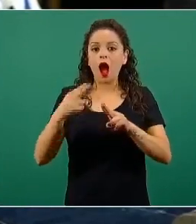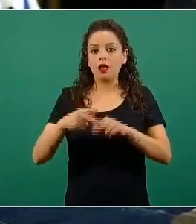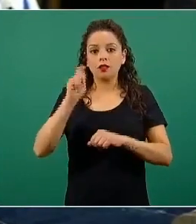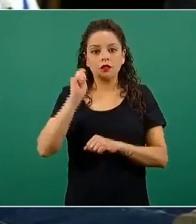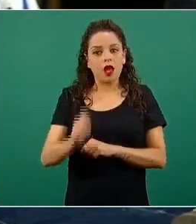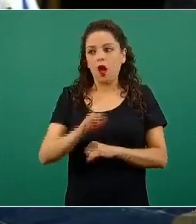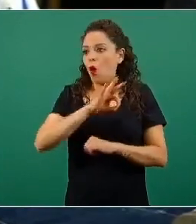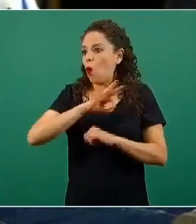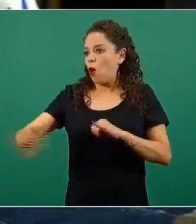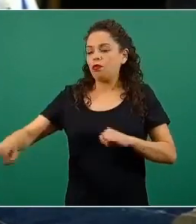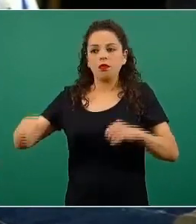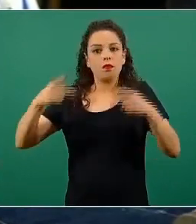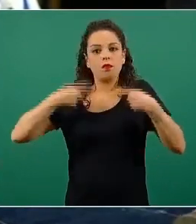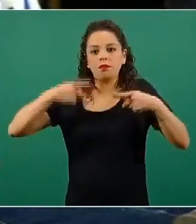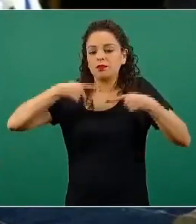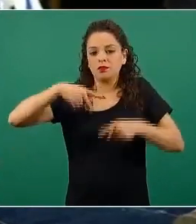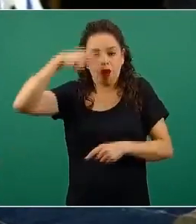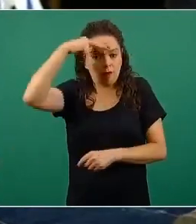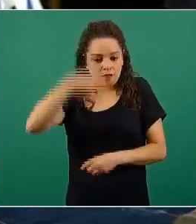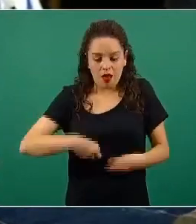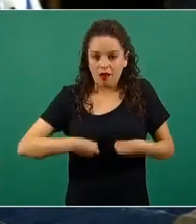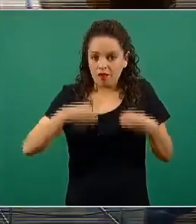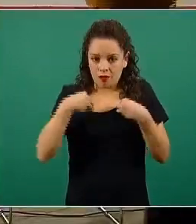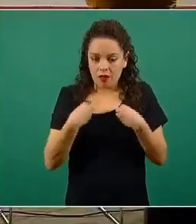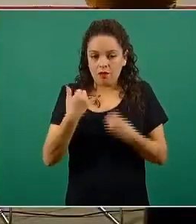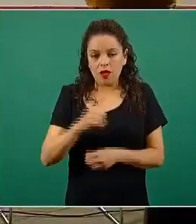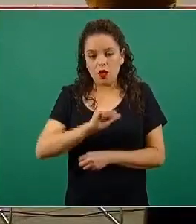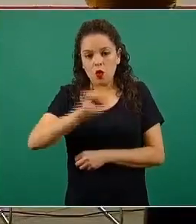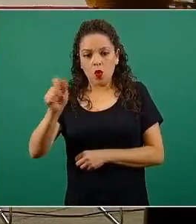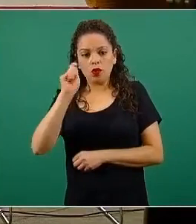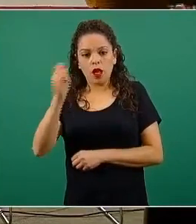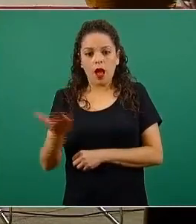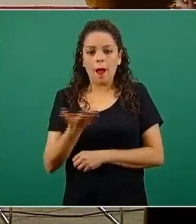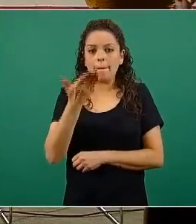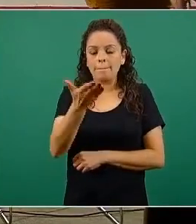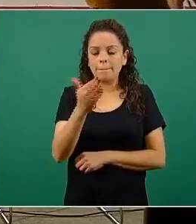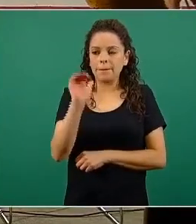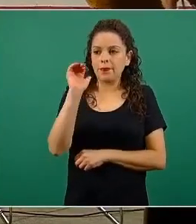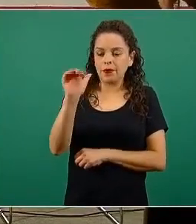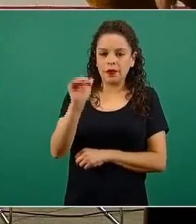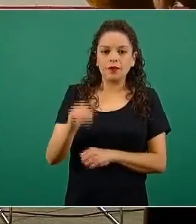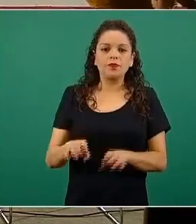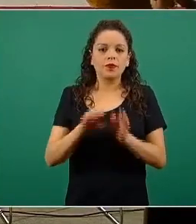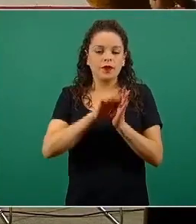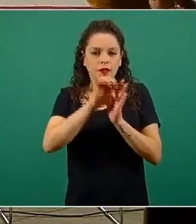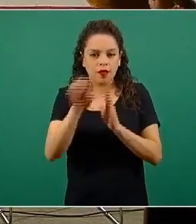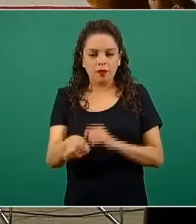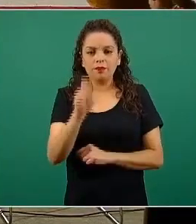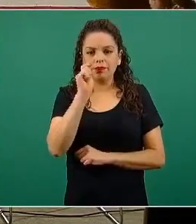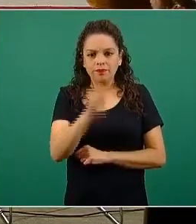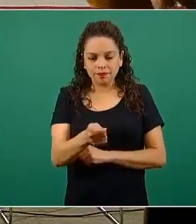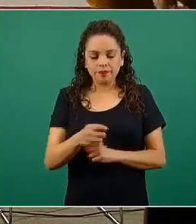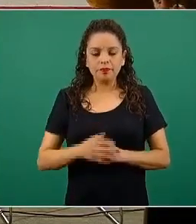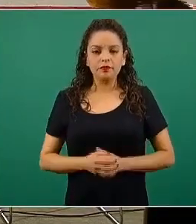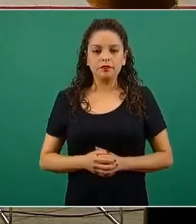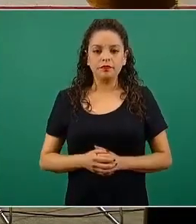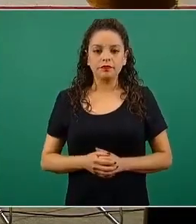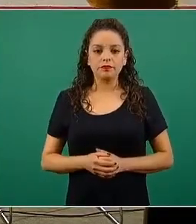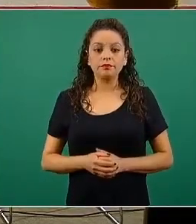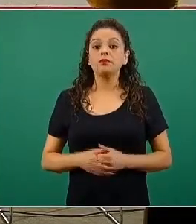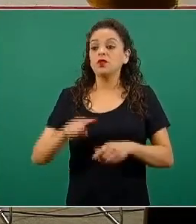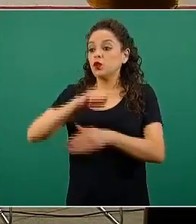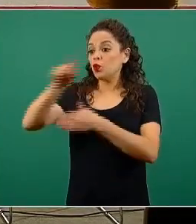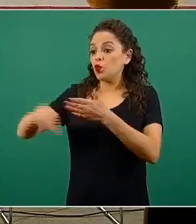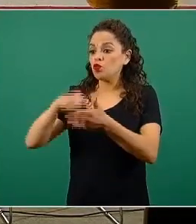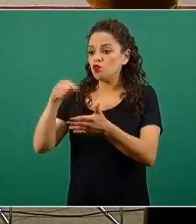y también otra serie de peticiones que le hicieron, como pues crear posiblemente refugios o